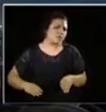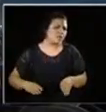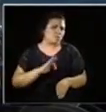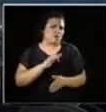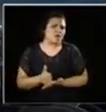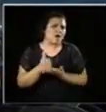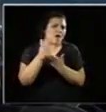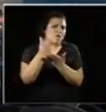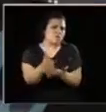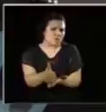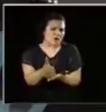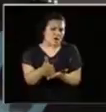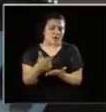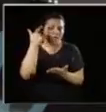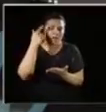la información?